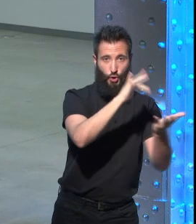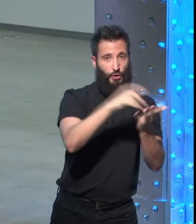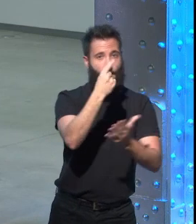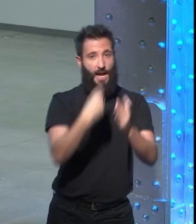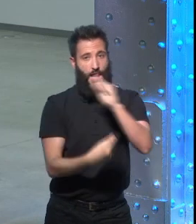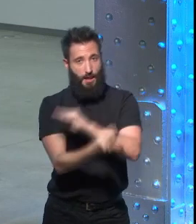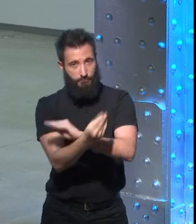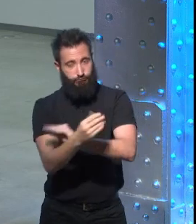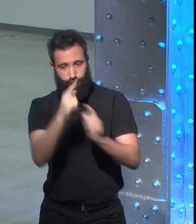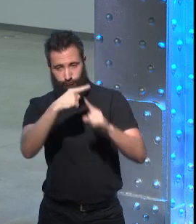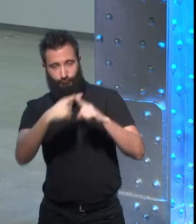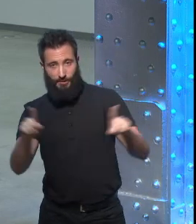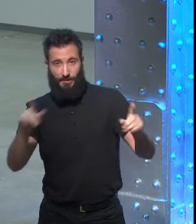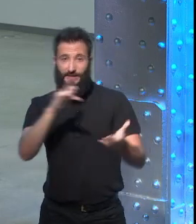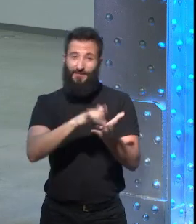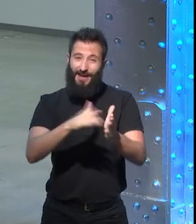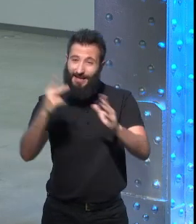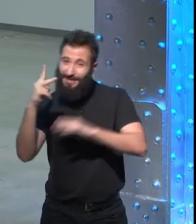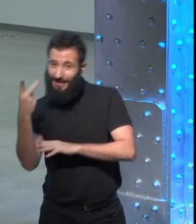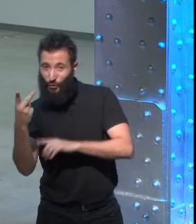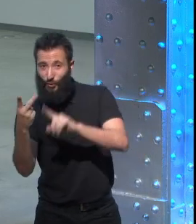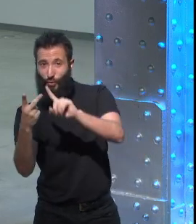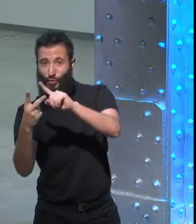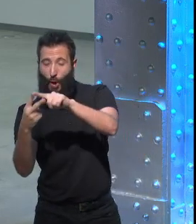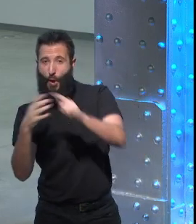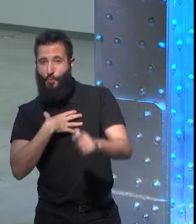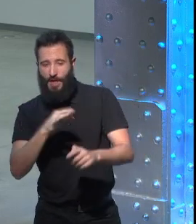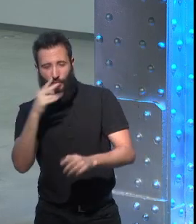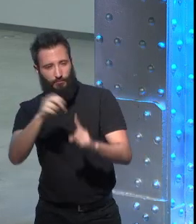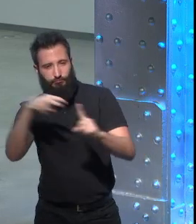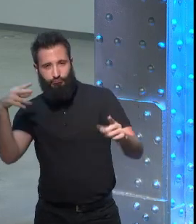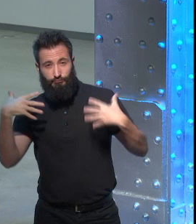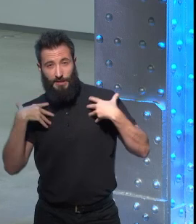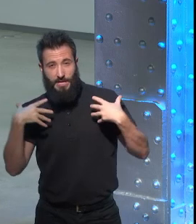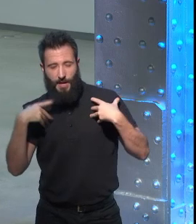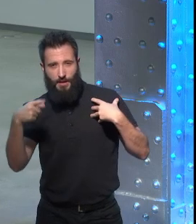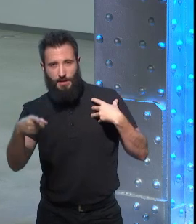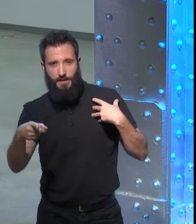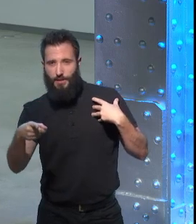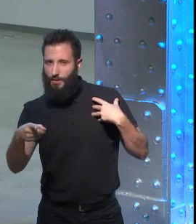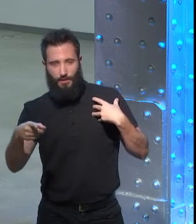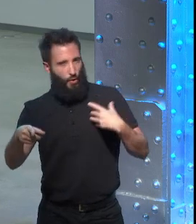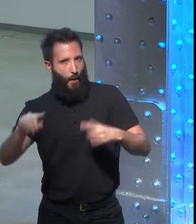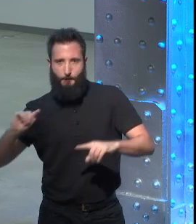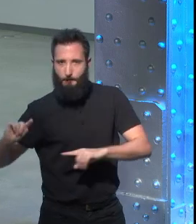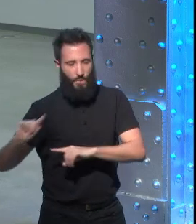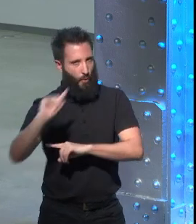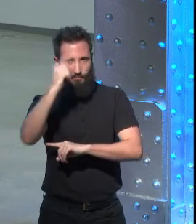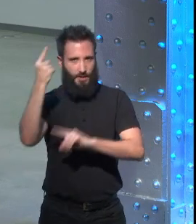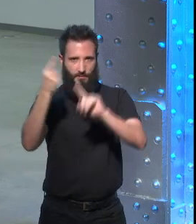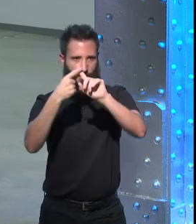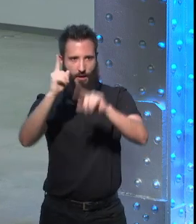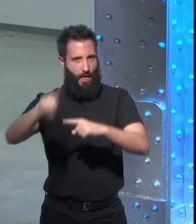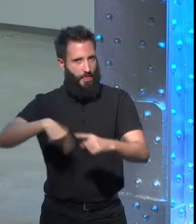millennials. Ese segundo tramo, pues desde un punto de vista, por ejemplo, de la victimización, son los principales y además con